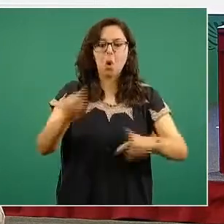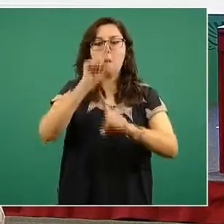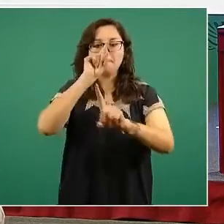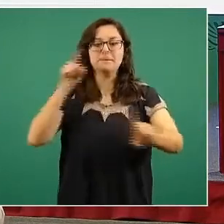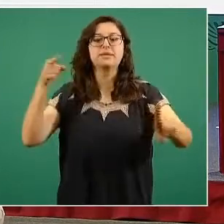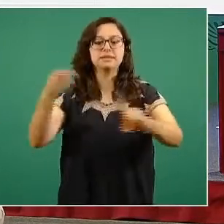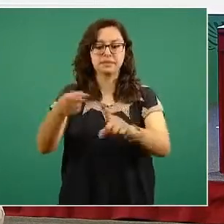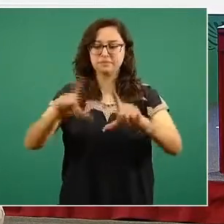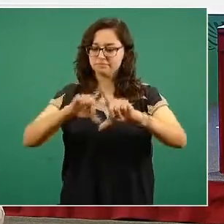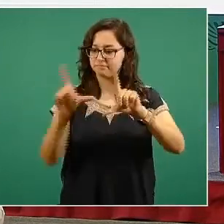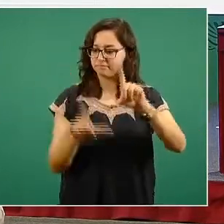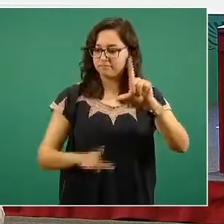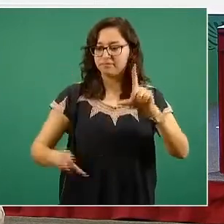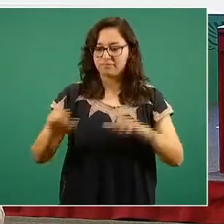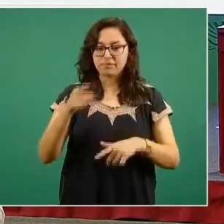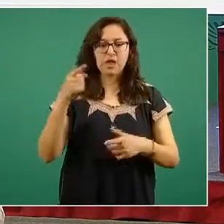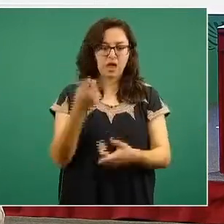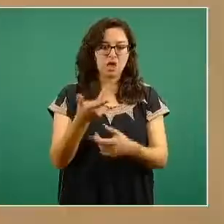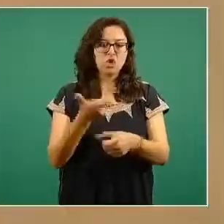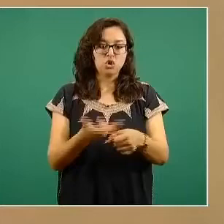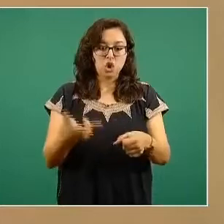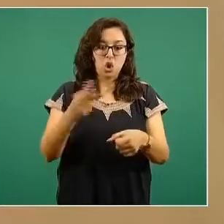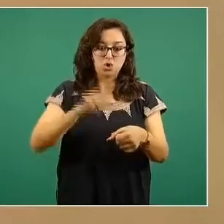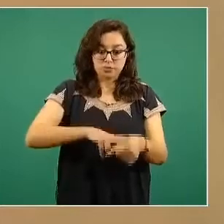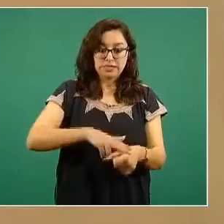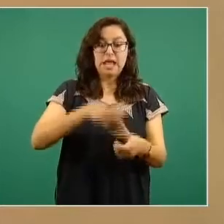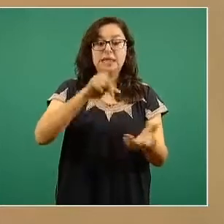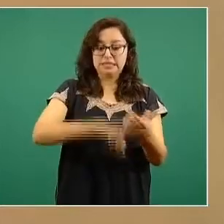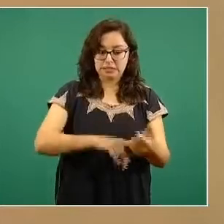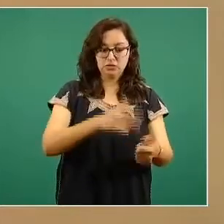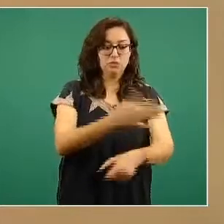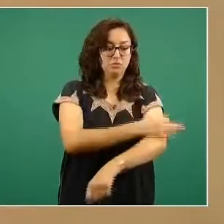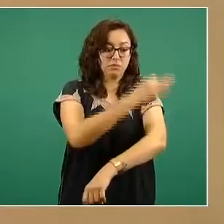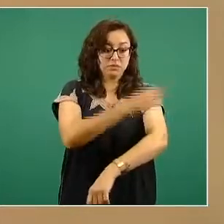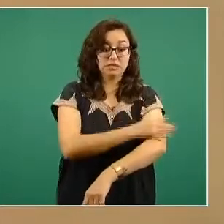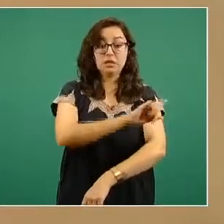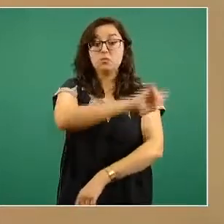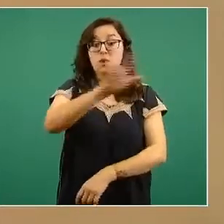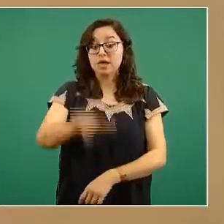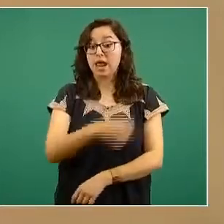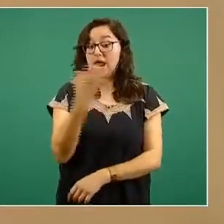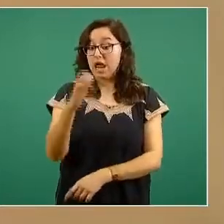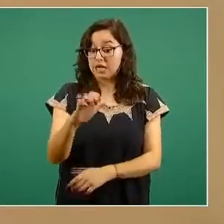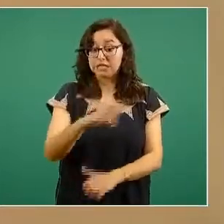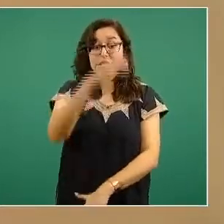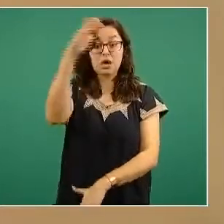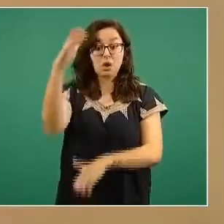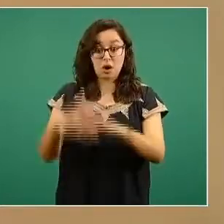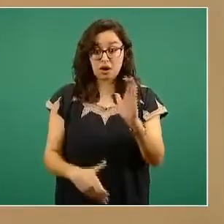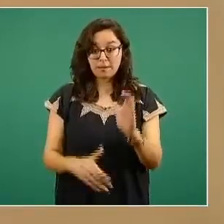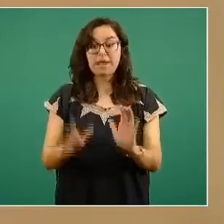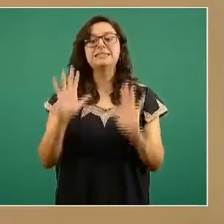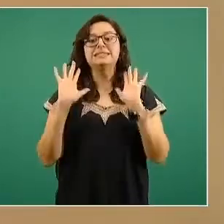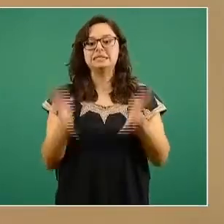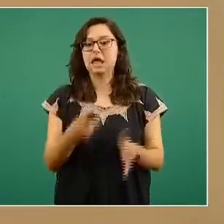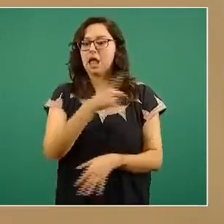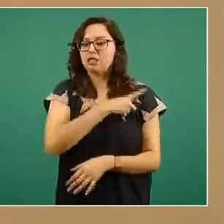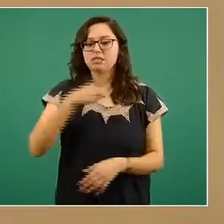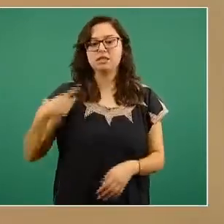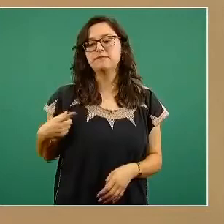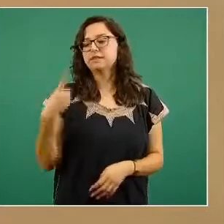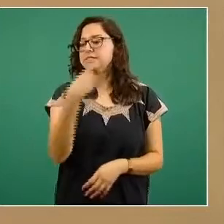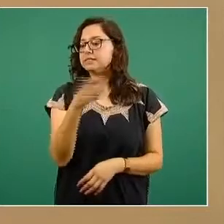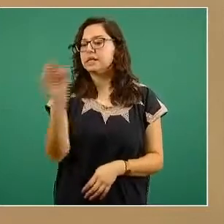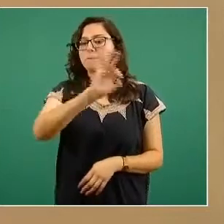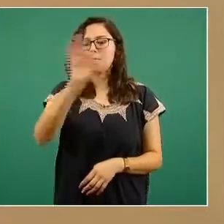es cubrir al personal de salud. Terminando enero, el 31 de enero, ya debemos haber logrado vacunar